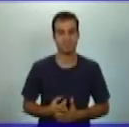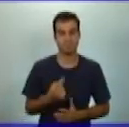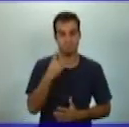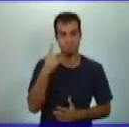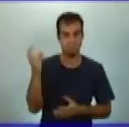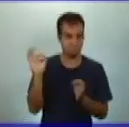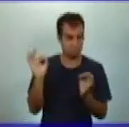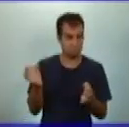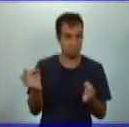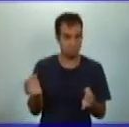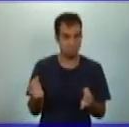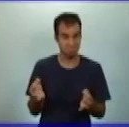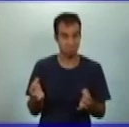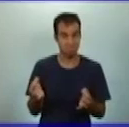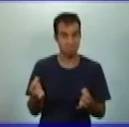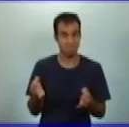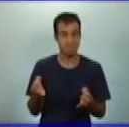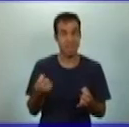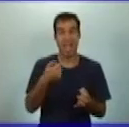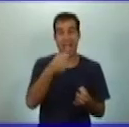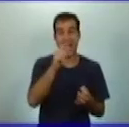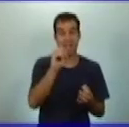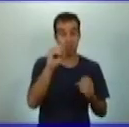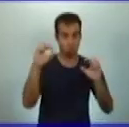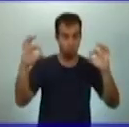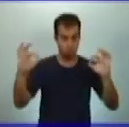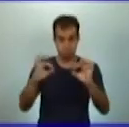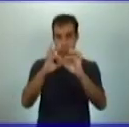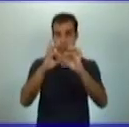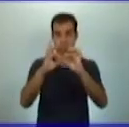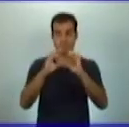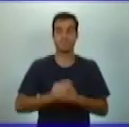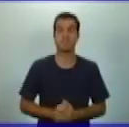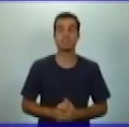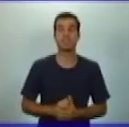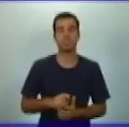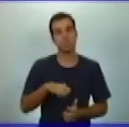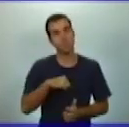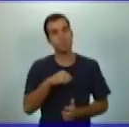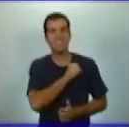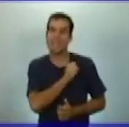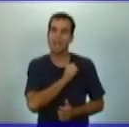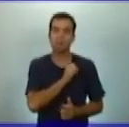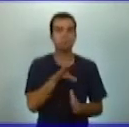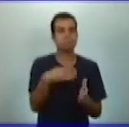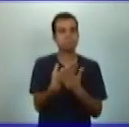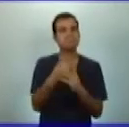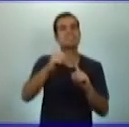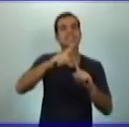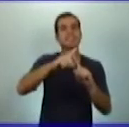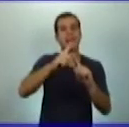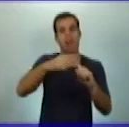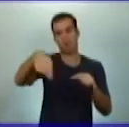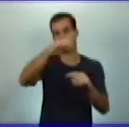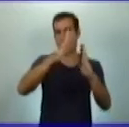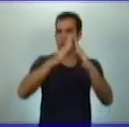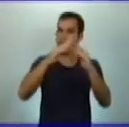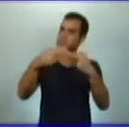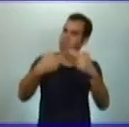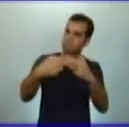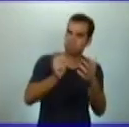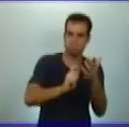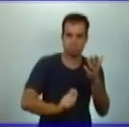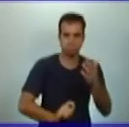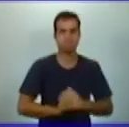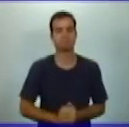moléculas los átomos se mantienen unidos mediante enlaces covalentes, yo quiero proponerle esta actividad de trabajo independiente. Las